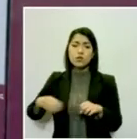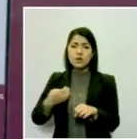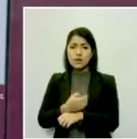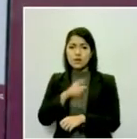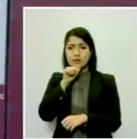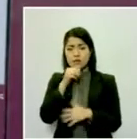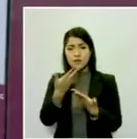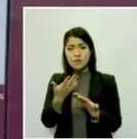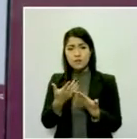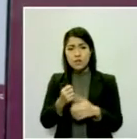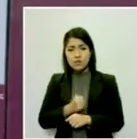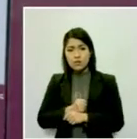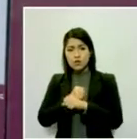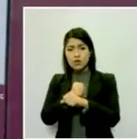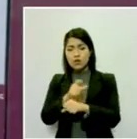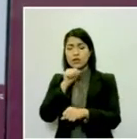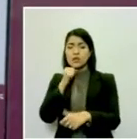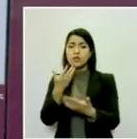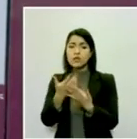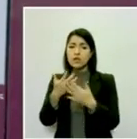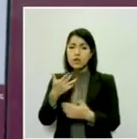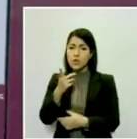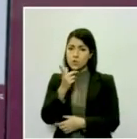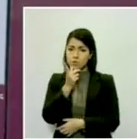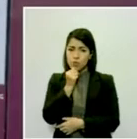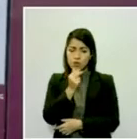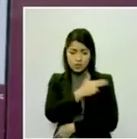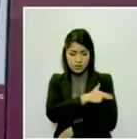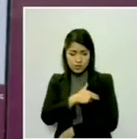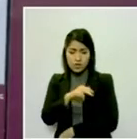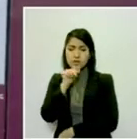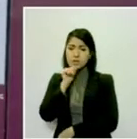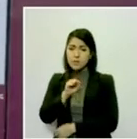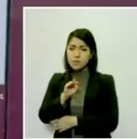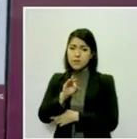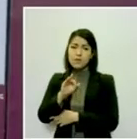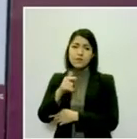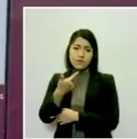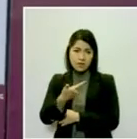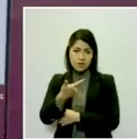brinda la Guardia Civil, las fiscalías,